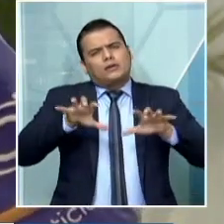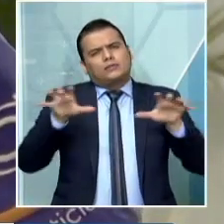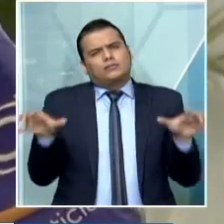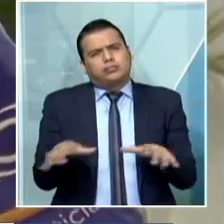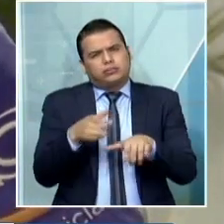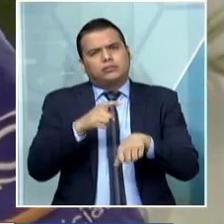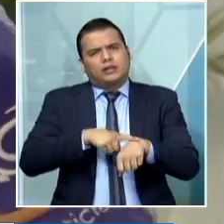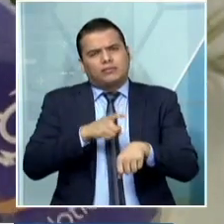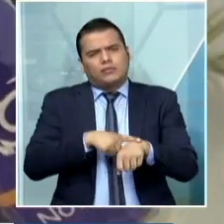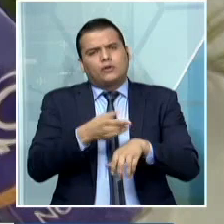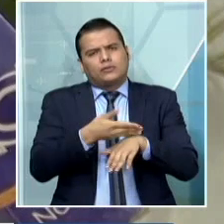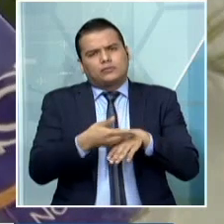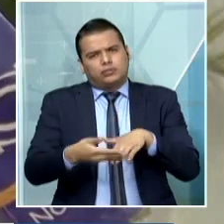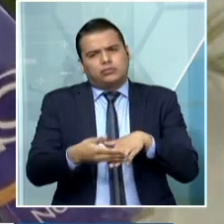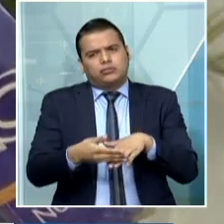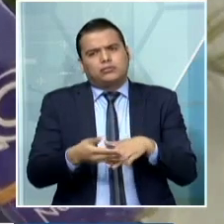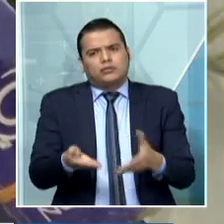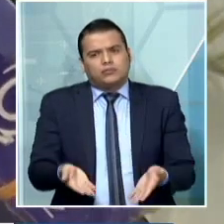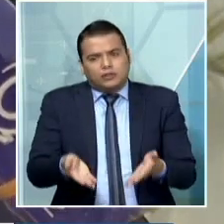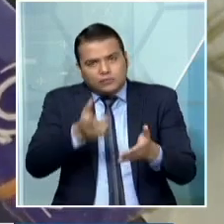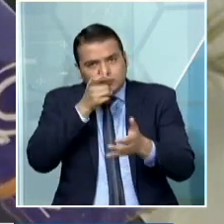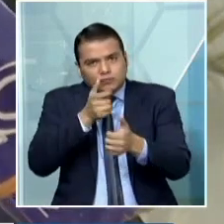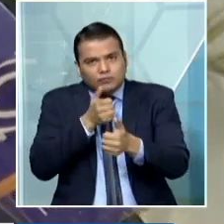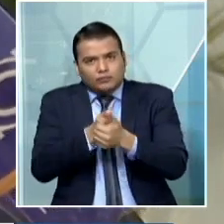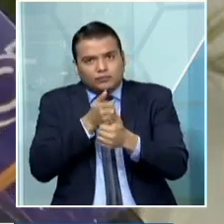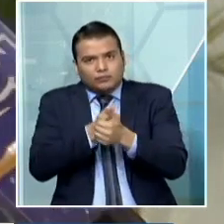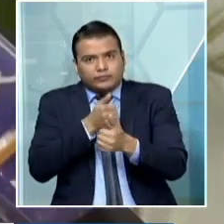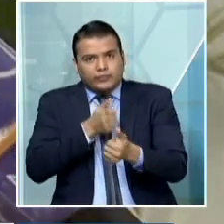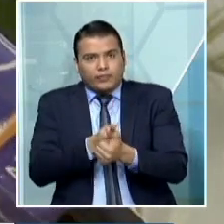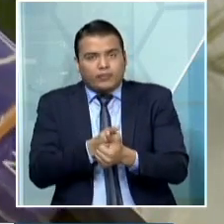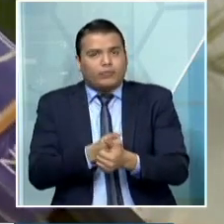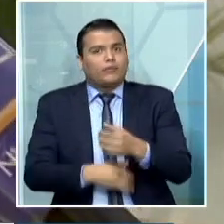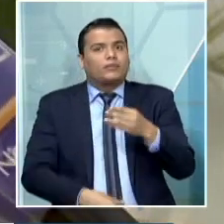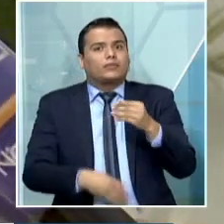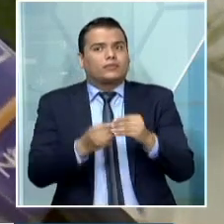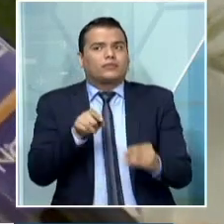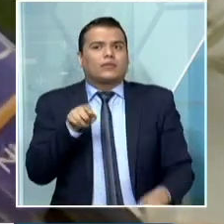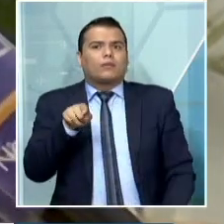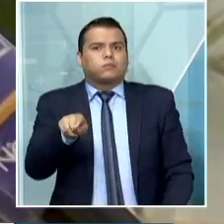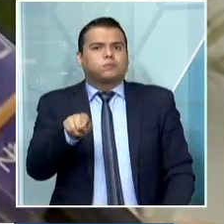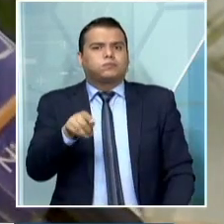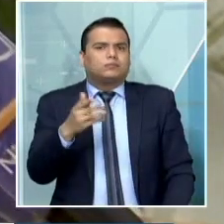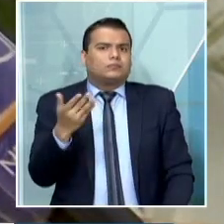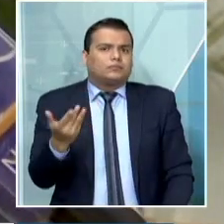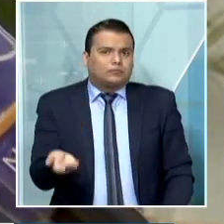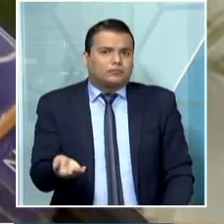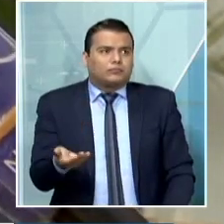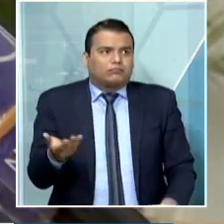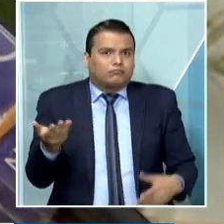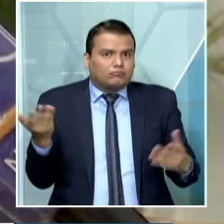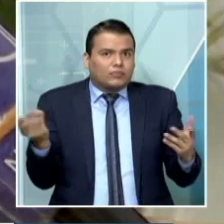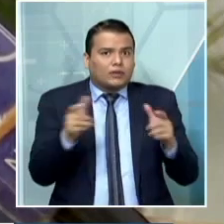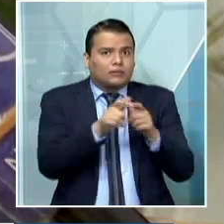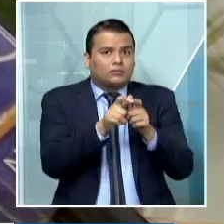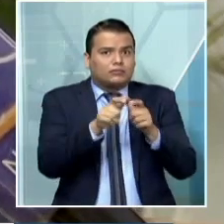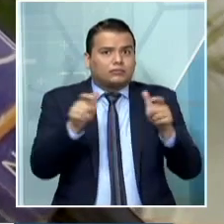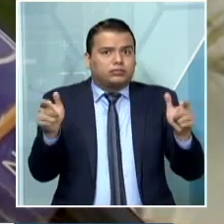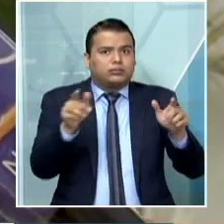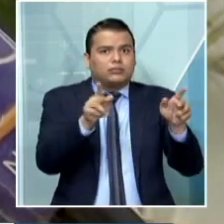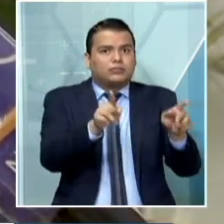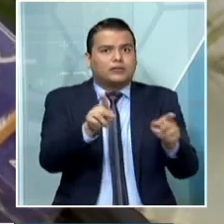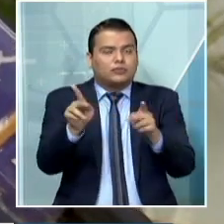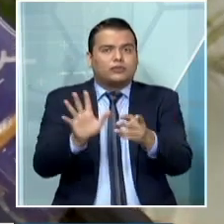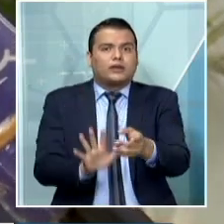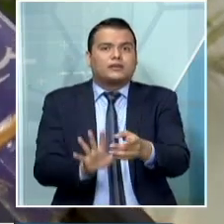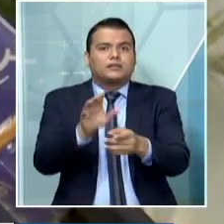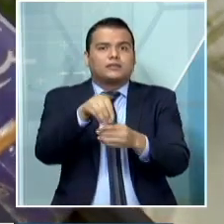noche que también están restringidas, también serán intervenidas, y además tenemos en el Boulevard una capacidad de carga que también se está sobrepasando, me refiero a que